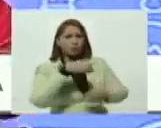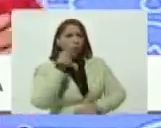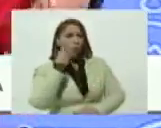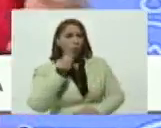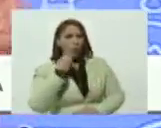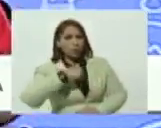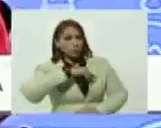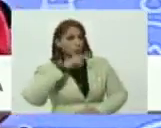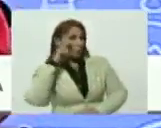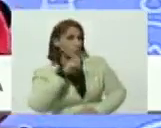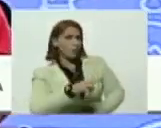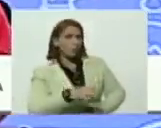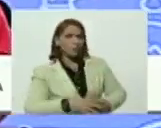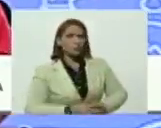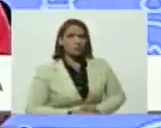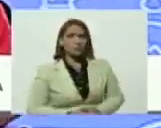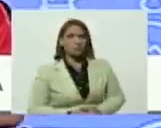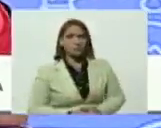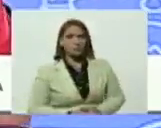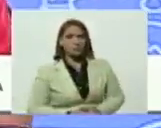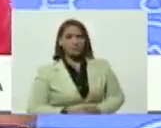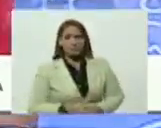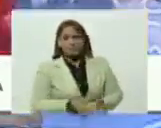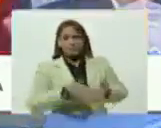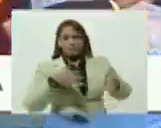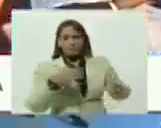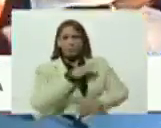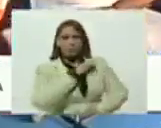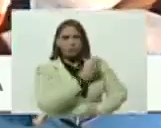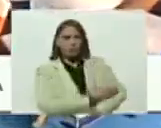vemos, presidente, con tanta fuerza.